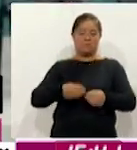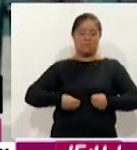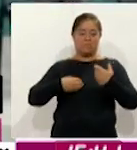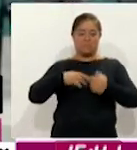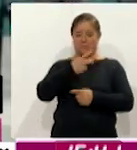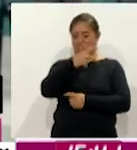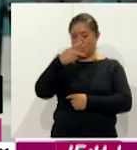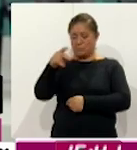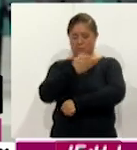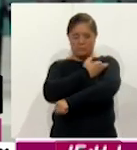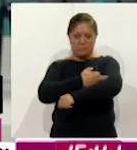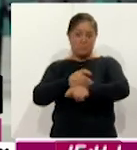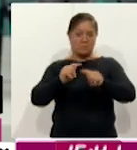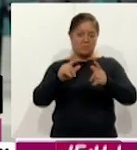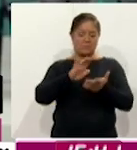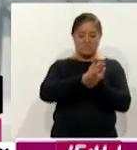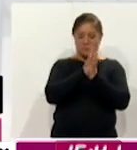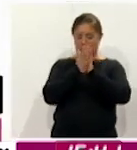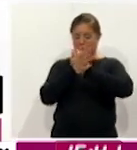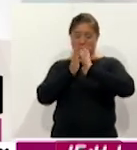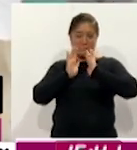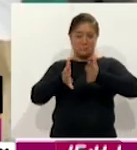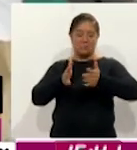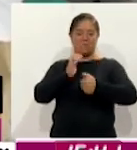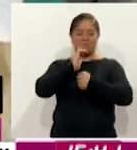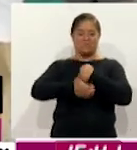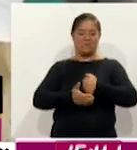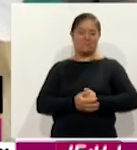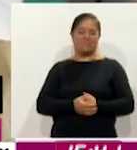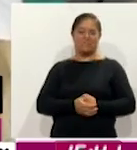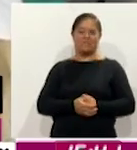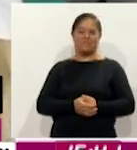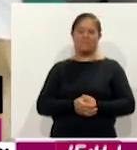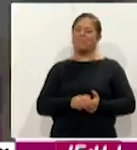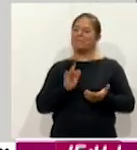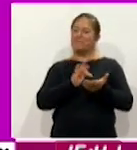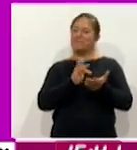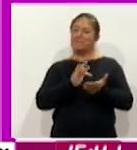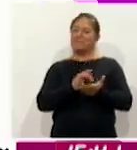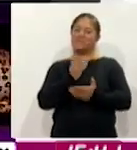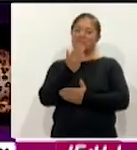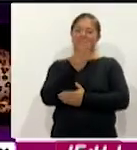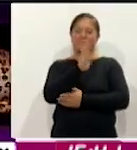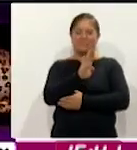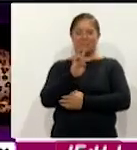familias tlaxcaltecas. Hasta aquí mi reporte. Muchas gracias, Beatriz.